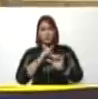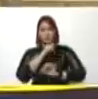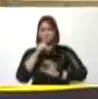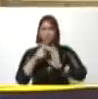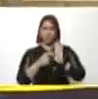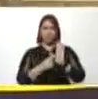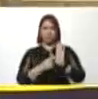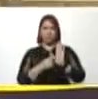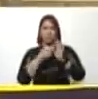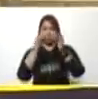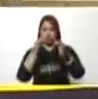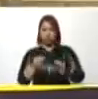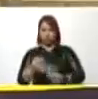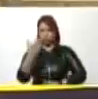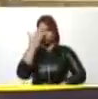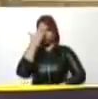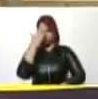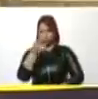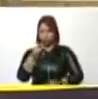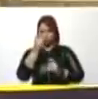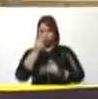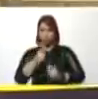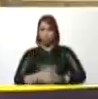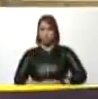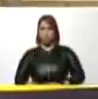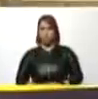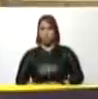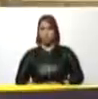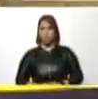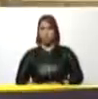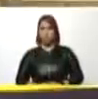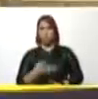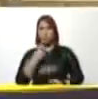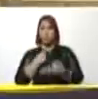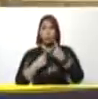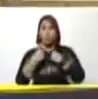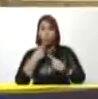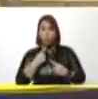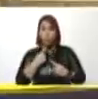totalmente definido, con colores